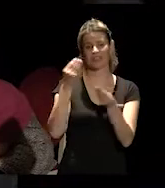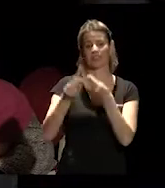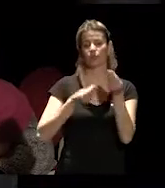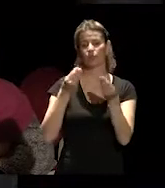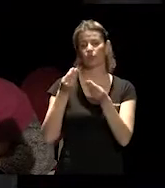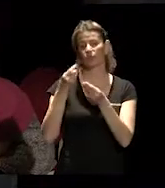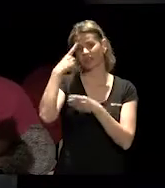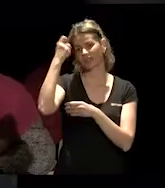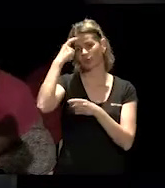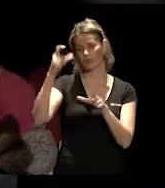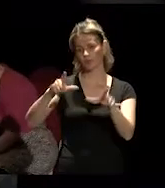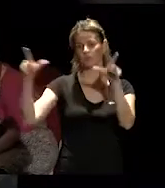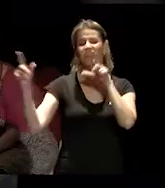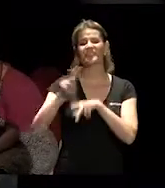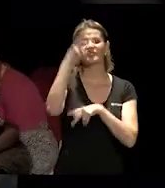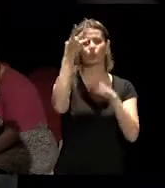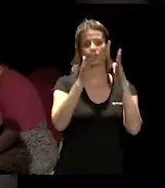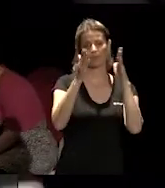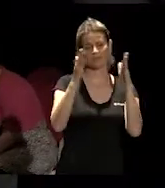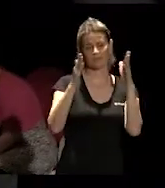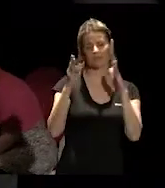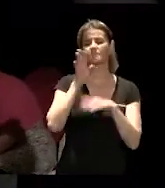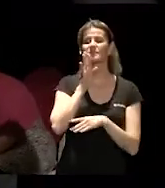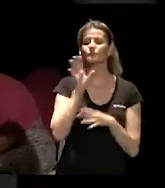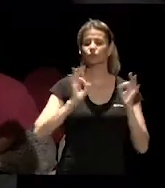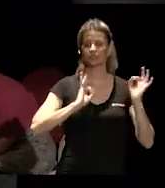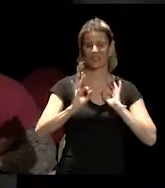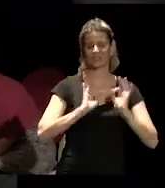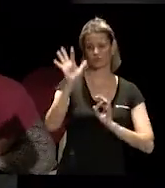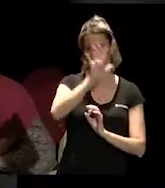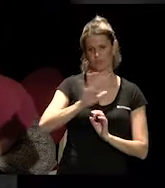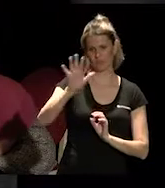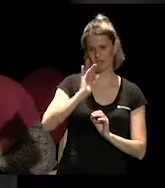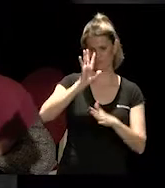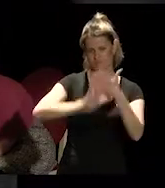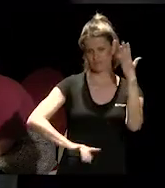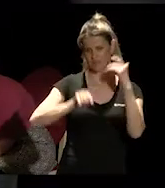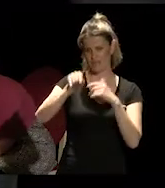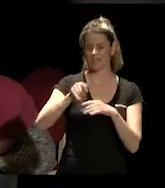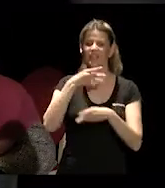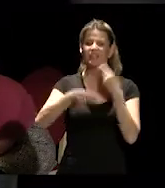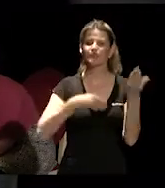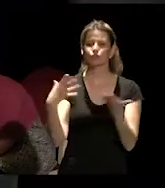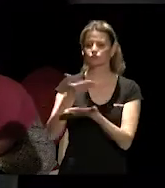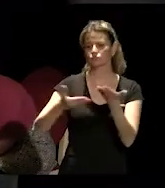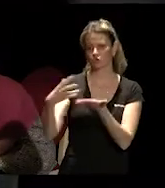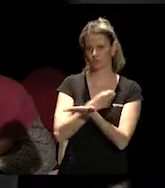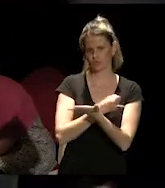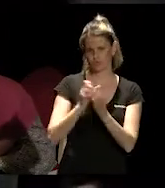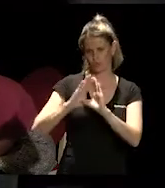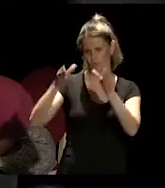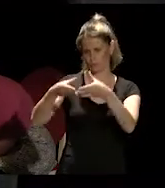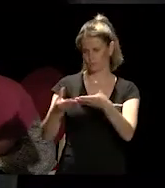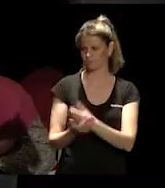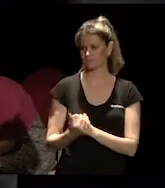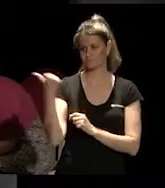la segunda parte del proceso, que fue en el Teatro Nacional. Este correspondería al trabajo que hicimos allí entre todos.